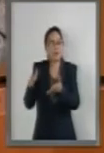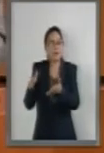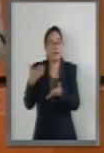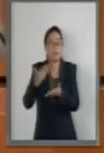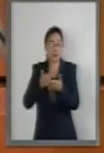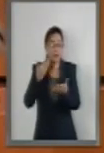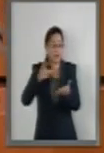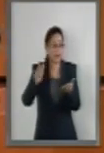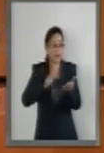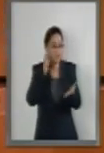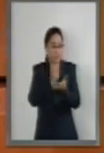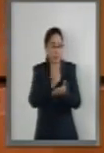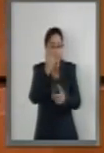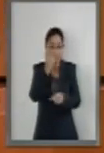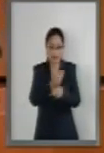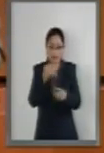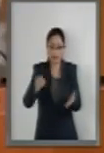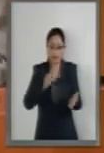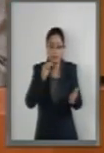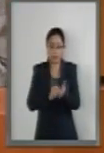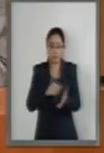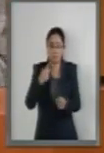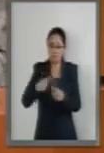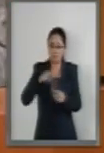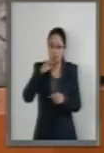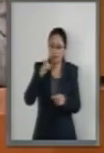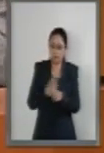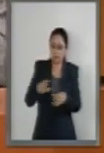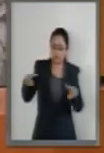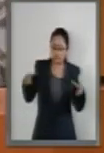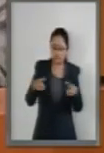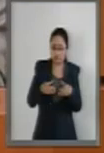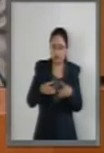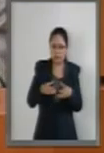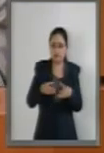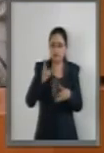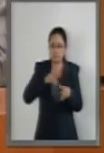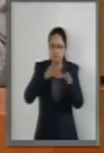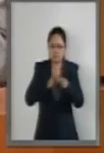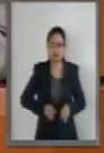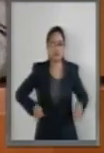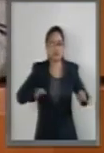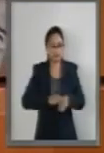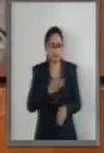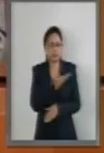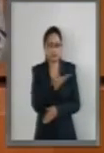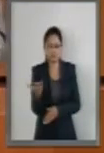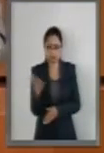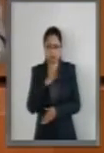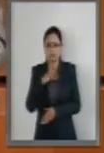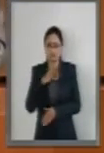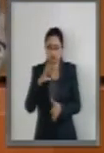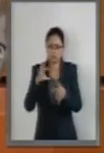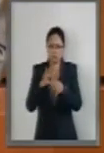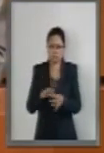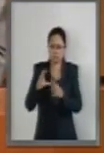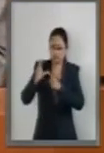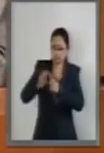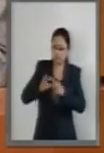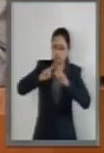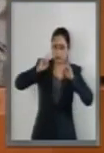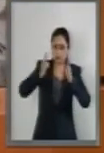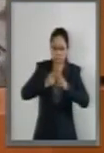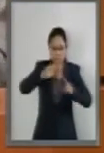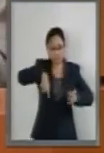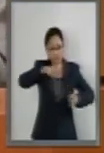reforma que ha sido y está impulsada por un número muy importante de ustedes y por comisiones unidas